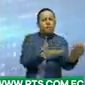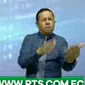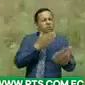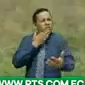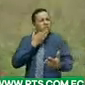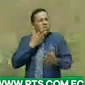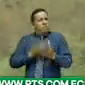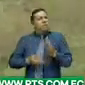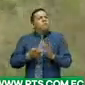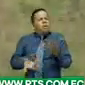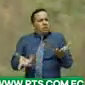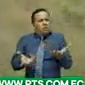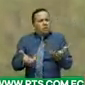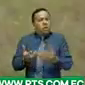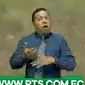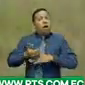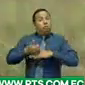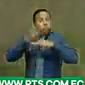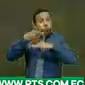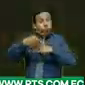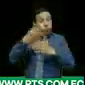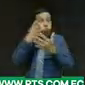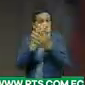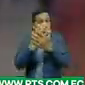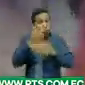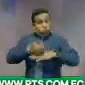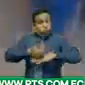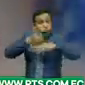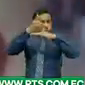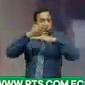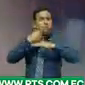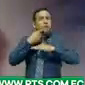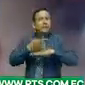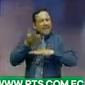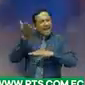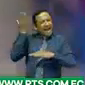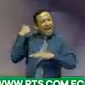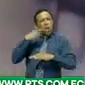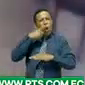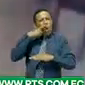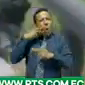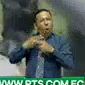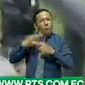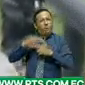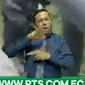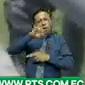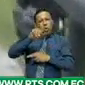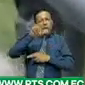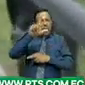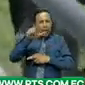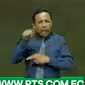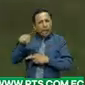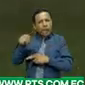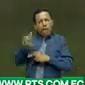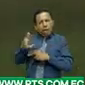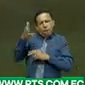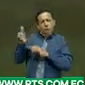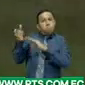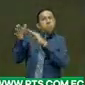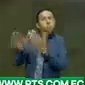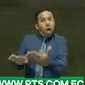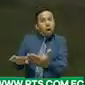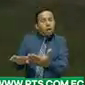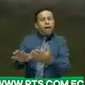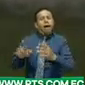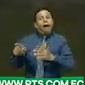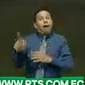acción? Autoridades sabían que el asesinato de JL, líder máximo de los choneros, iba a desatar una ola de violencia en